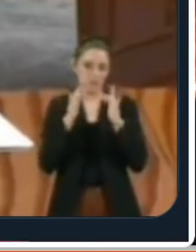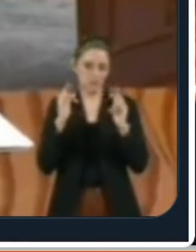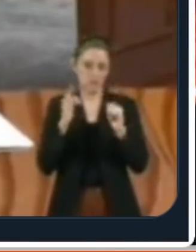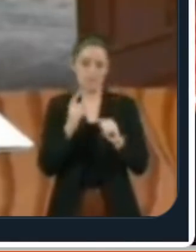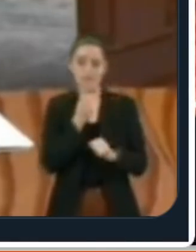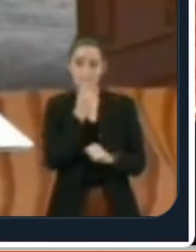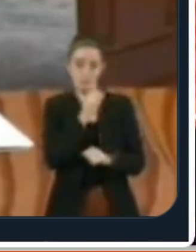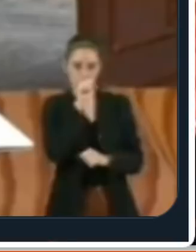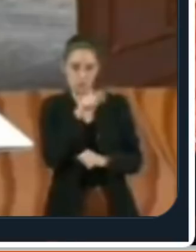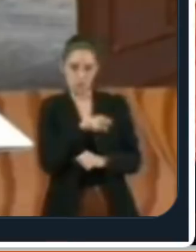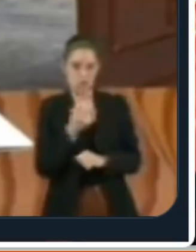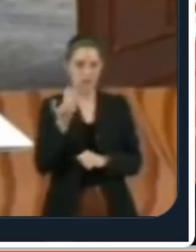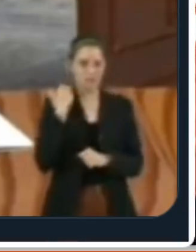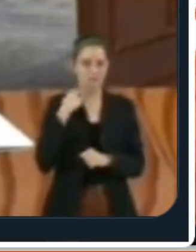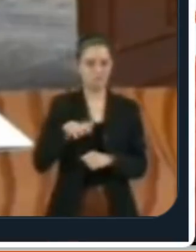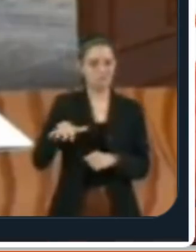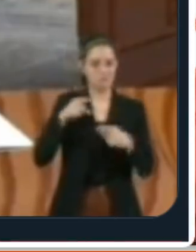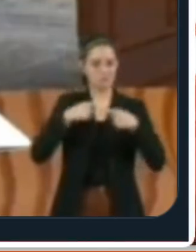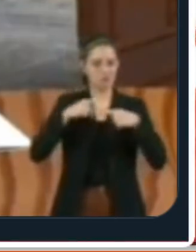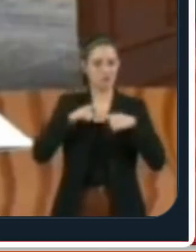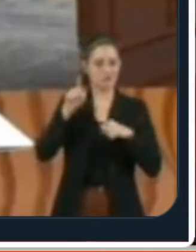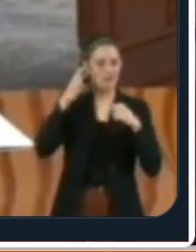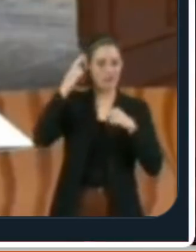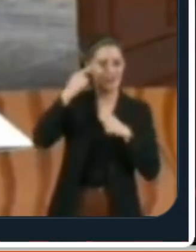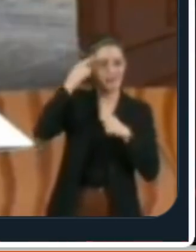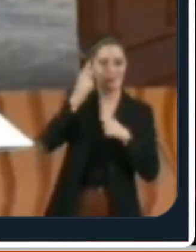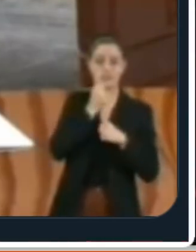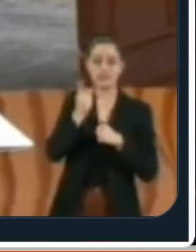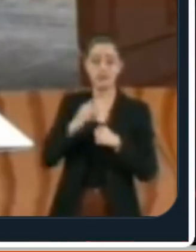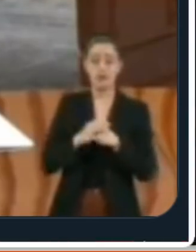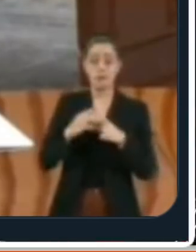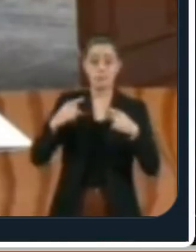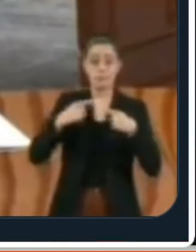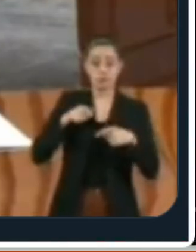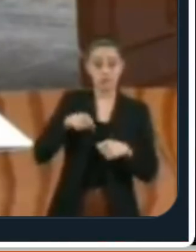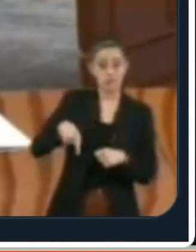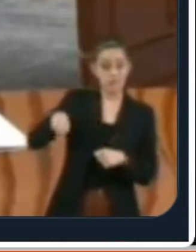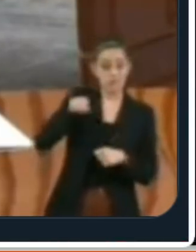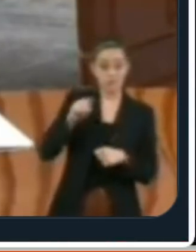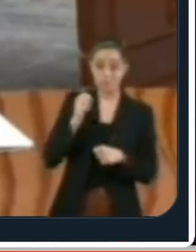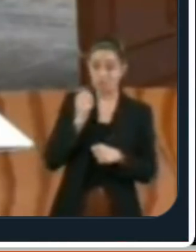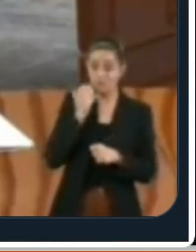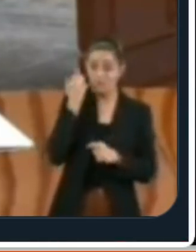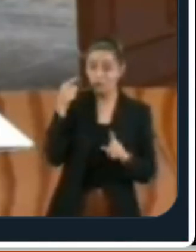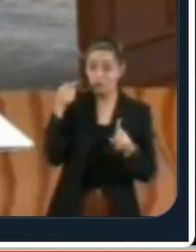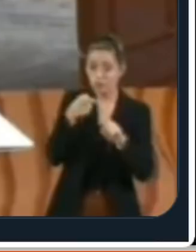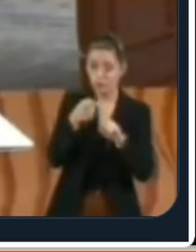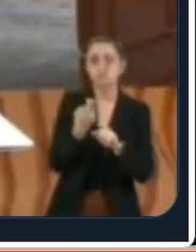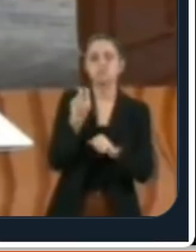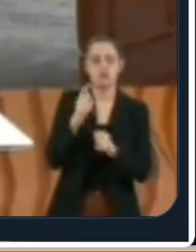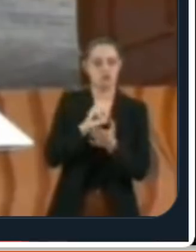Estado respondió al rey: la voluntad de una nación es la